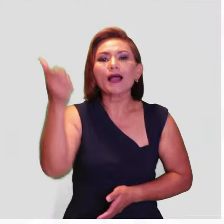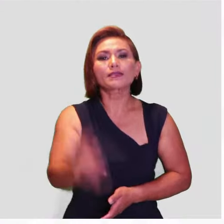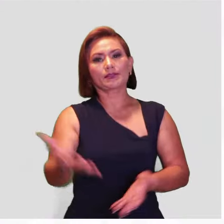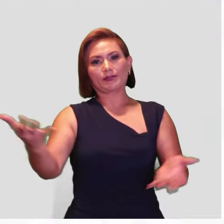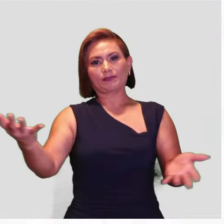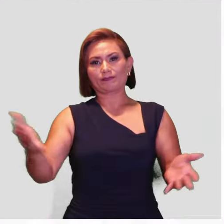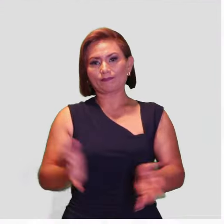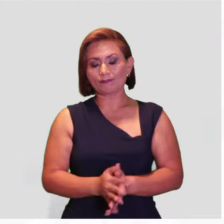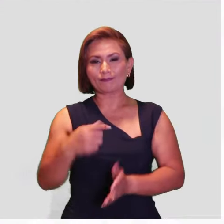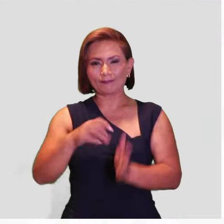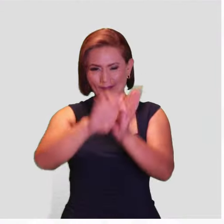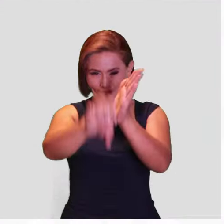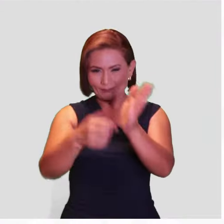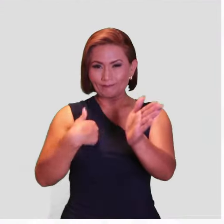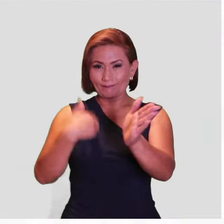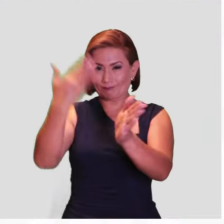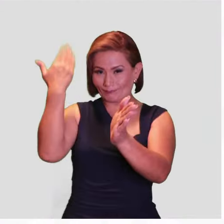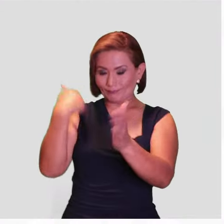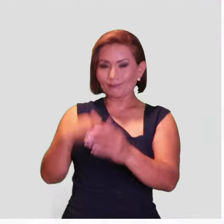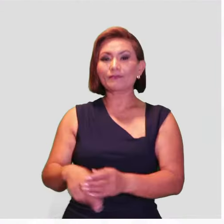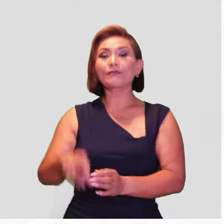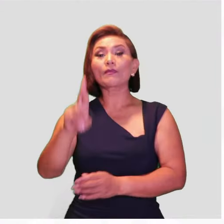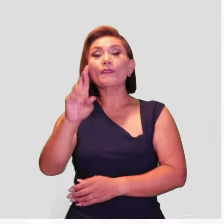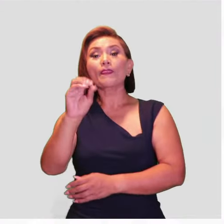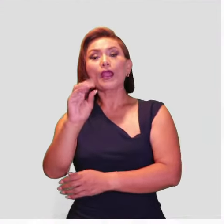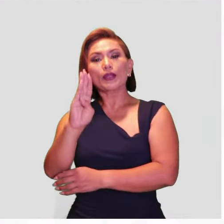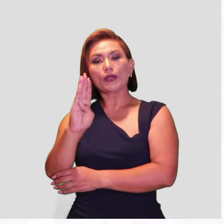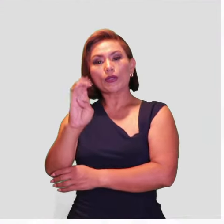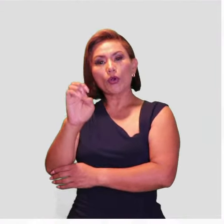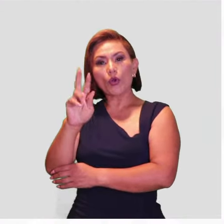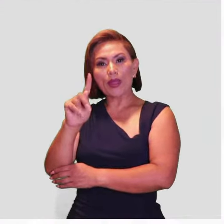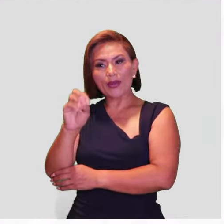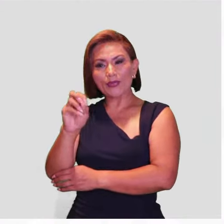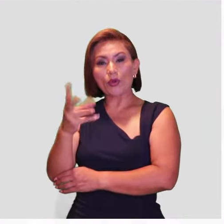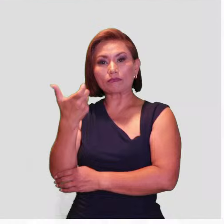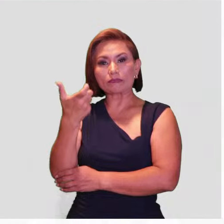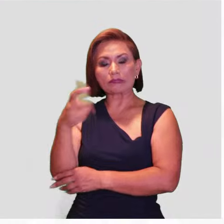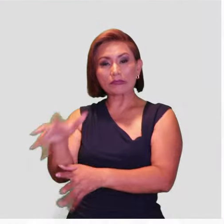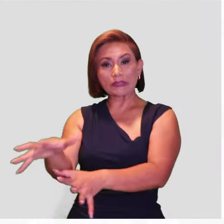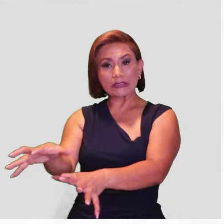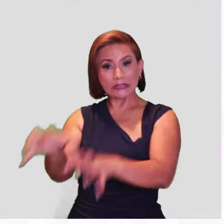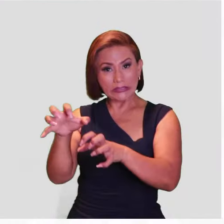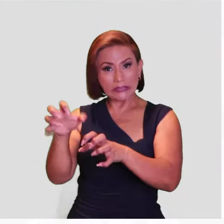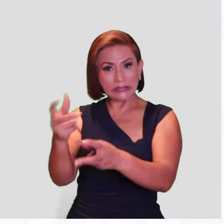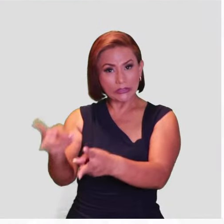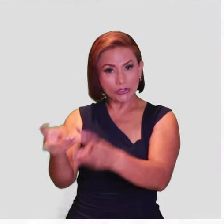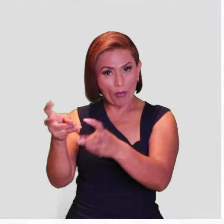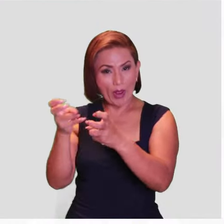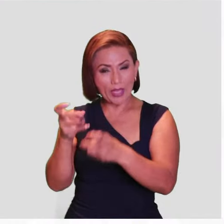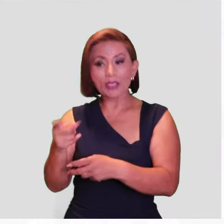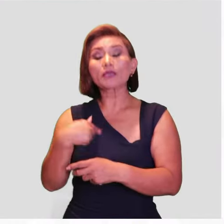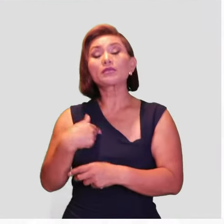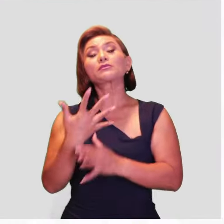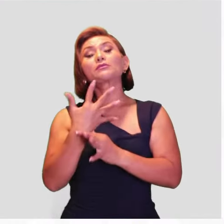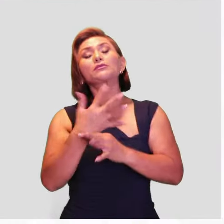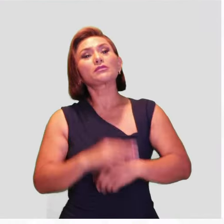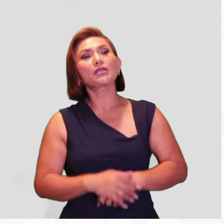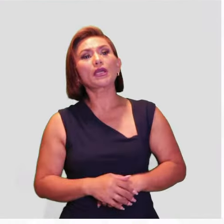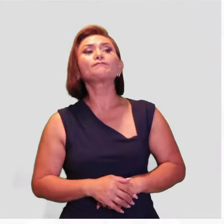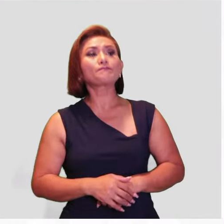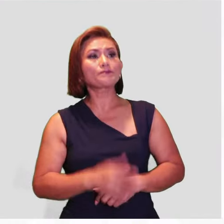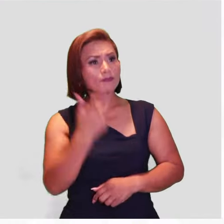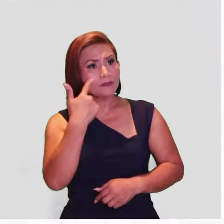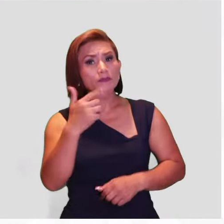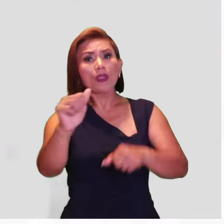ejemplo. Hace unos días, Roberto Ratatín señalaba el acto vandálico en sus camionetas